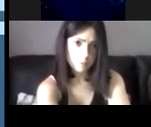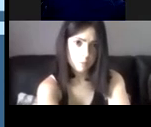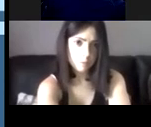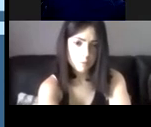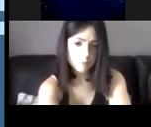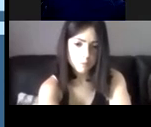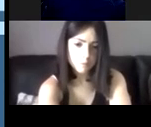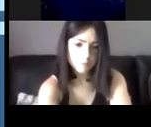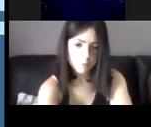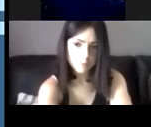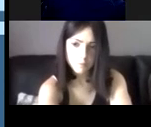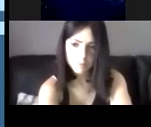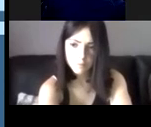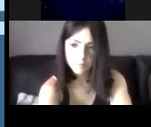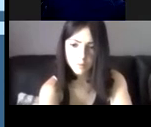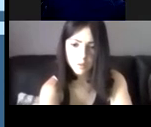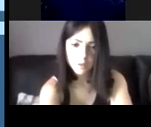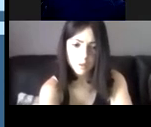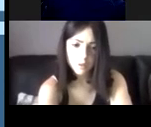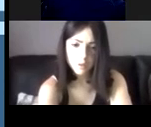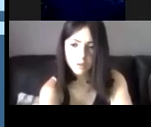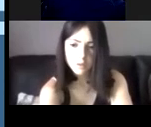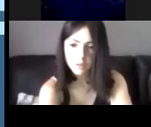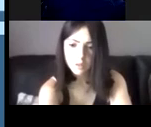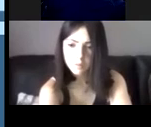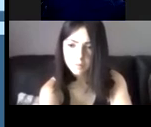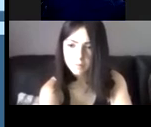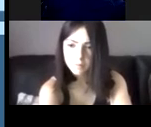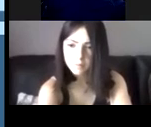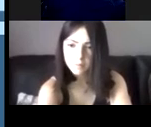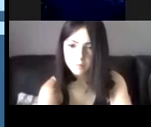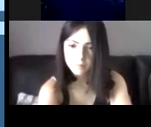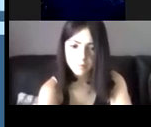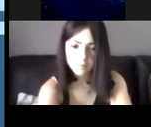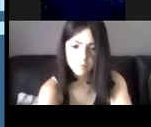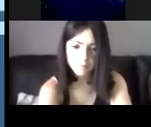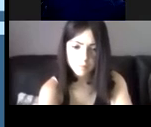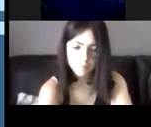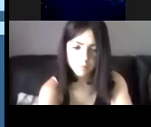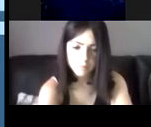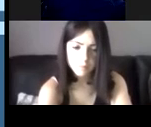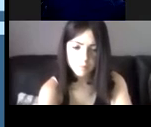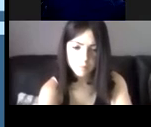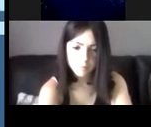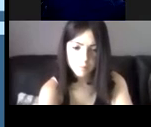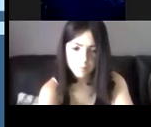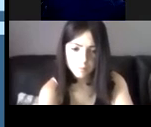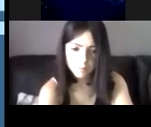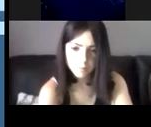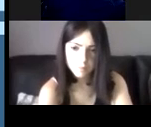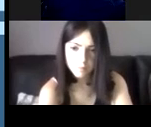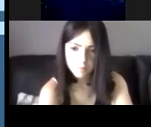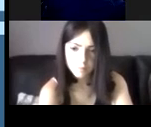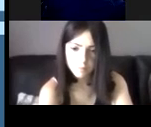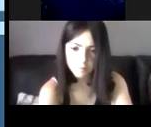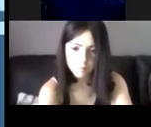unidad les va súper bien y les sobra puntaje y yo tomo ese puntaje que les sobra y se lo voy a agregar a la nota del BookTuber que me